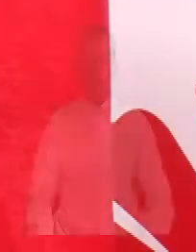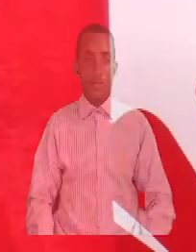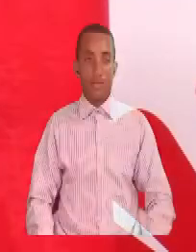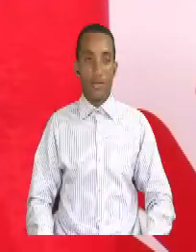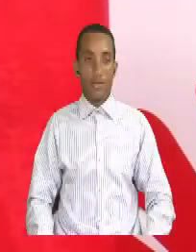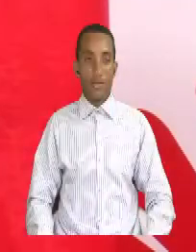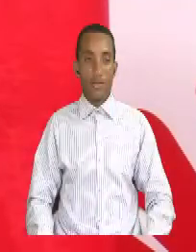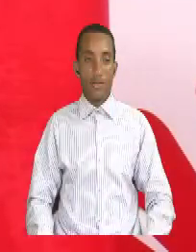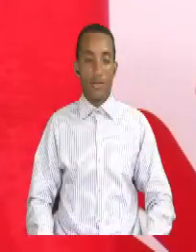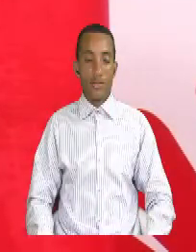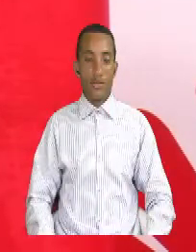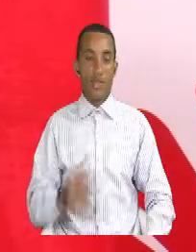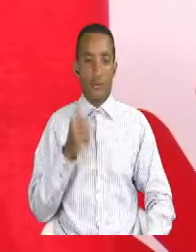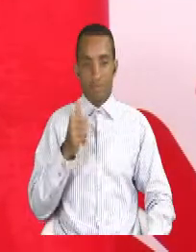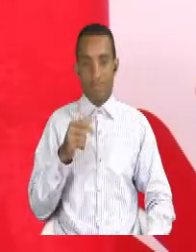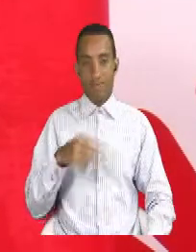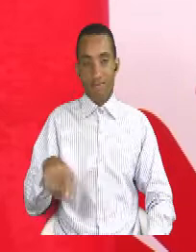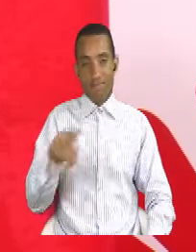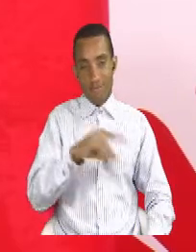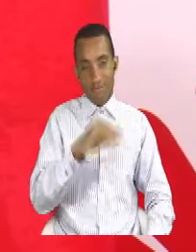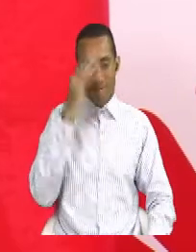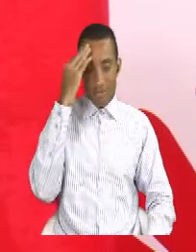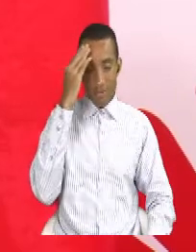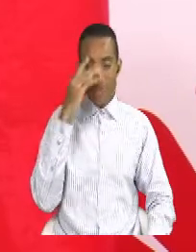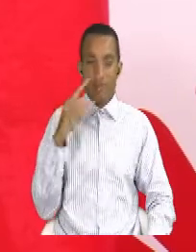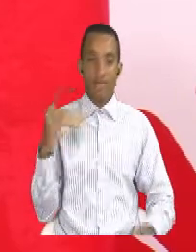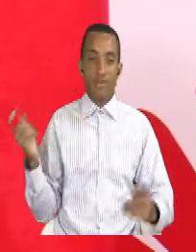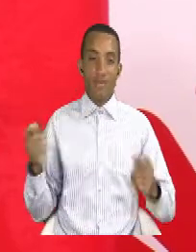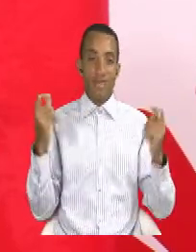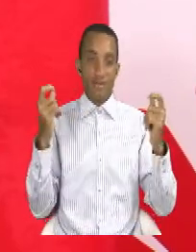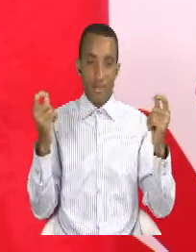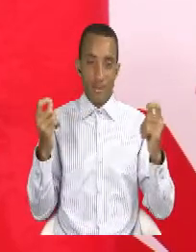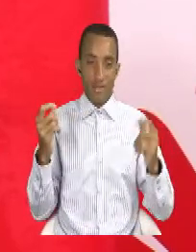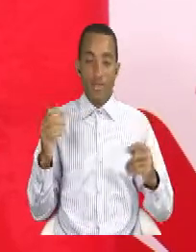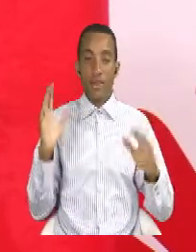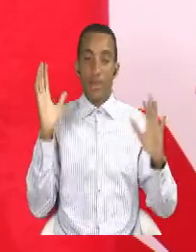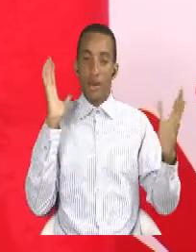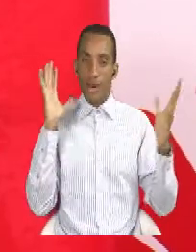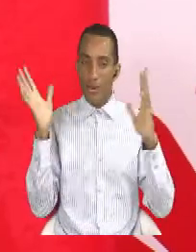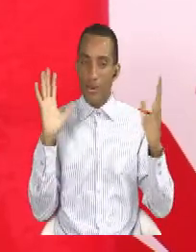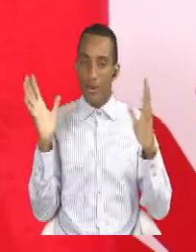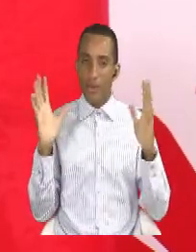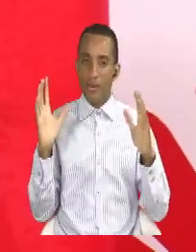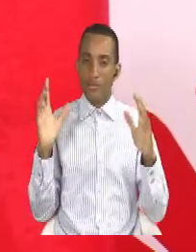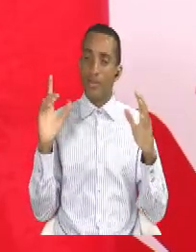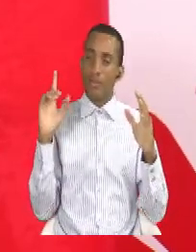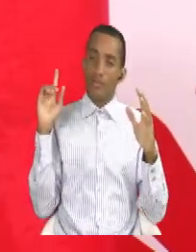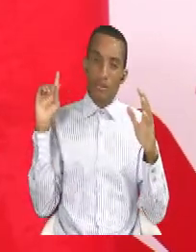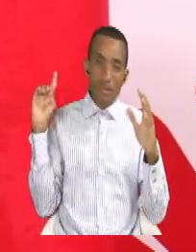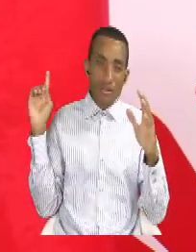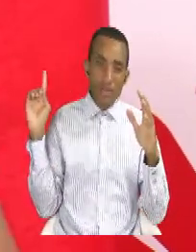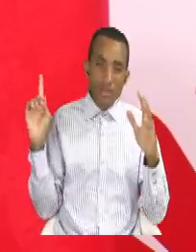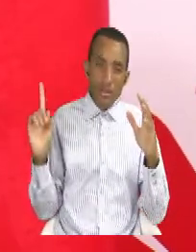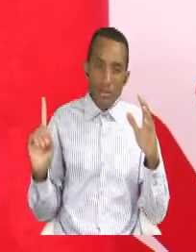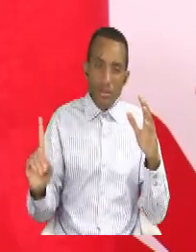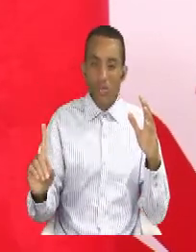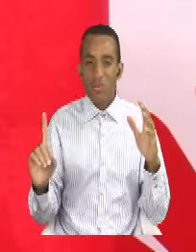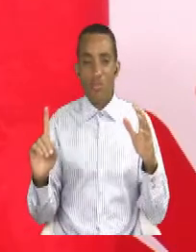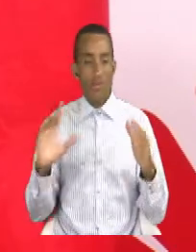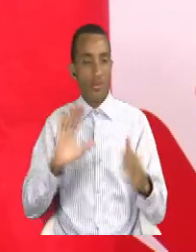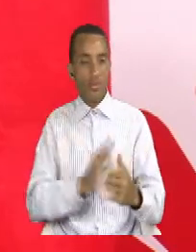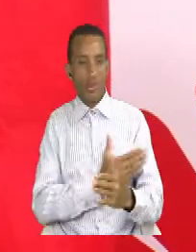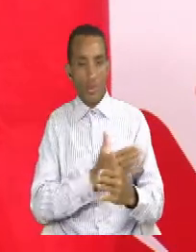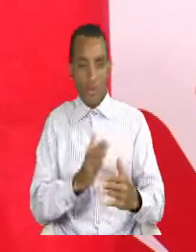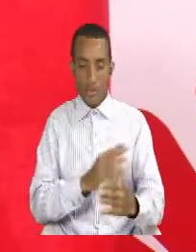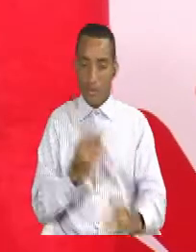Bueno, ustedes saben que además de esta campaña también estamos hablando de toda la trayectoria y la carrera musical de estos dos muchachos, músicos de